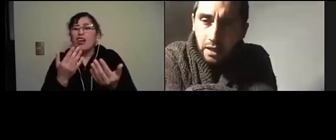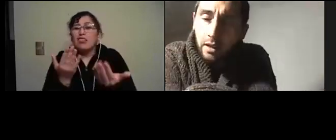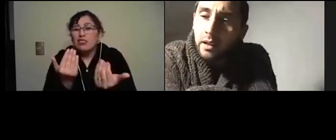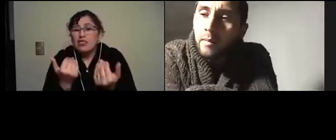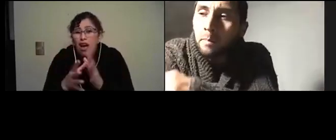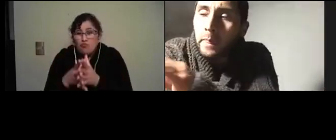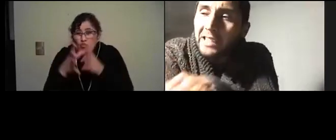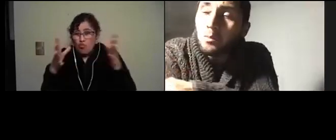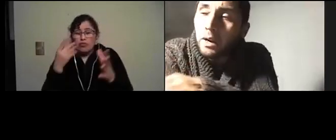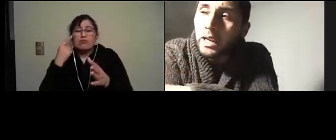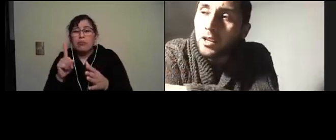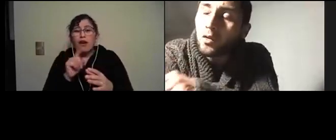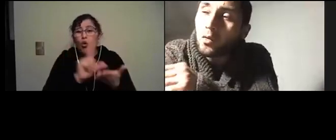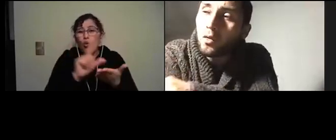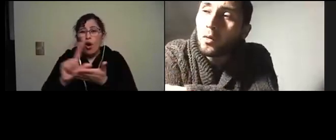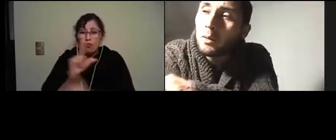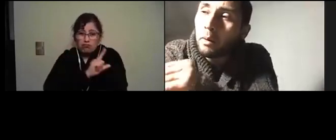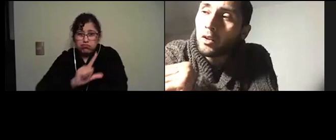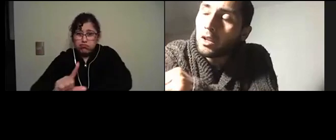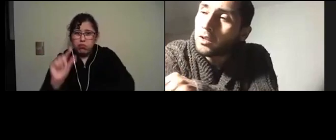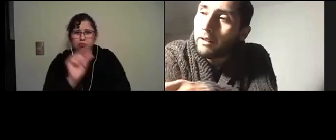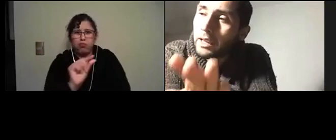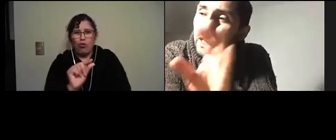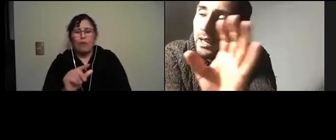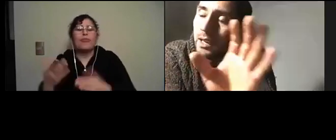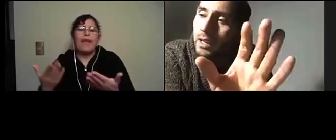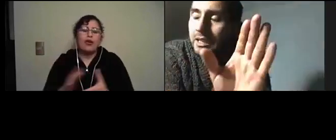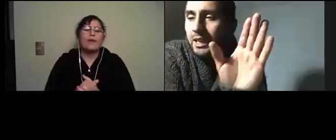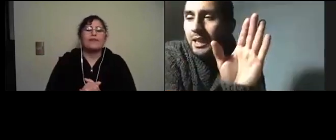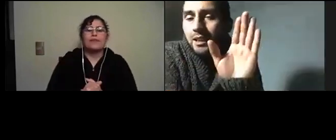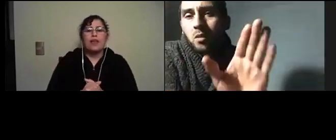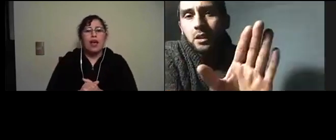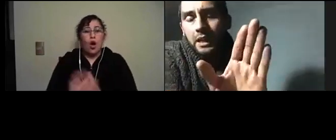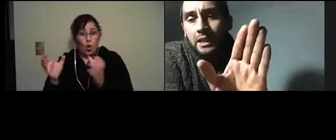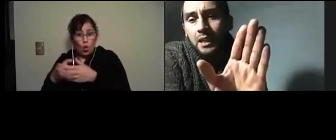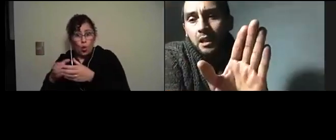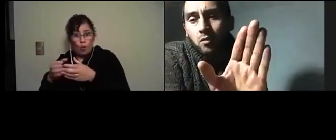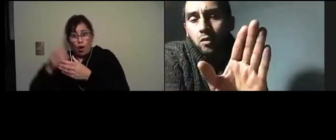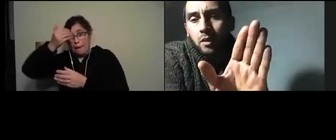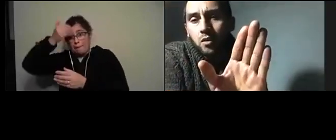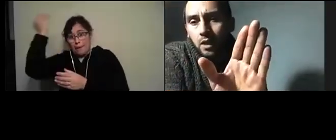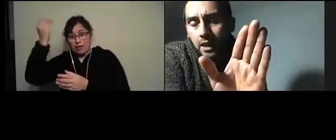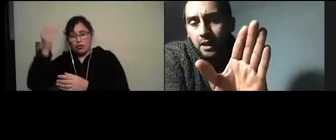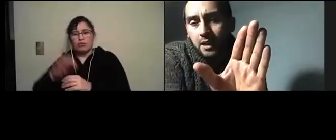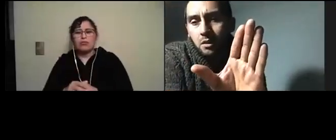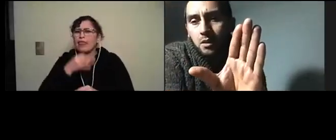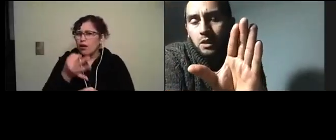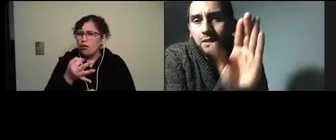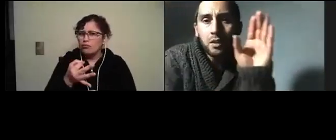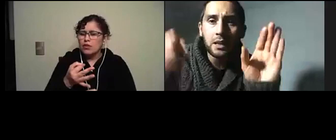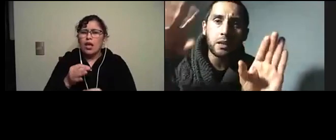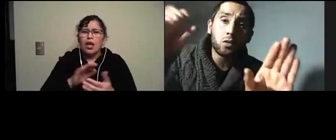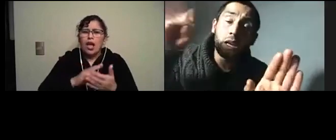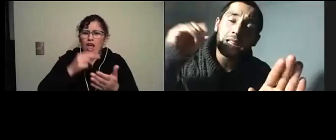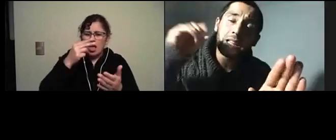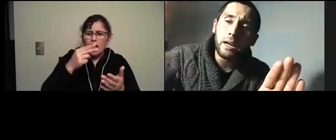esto que hace un par de años un grupo de expertos dijo, ¿sabes qué? En Chile tenemos tal cantidad de adultos mayores, en el 2050 vamos a